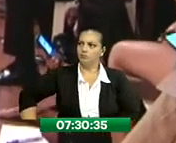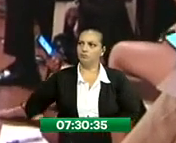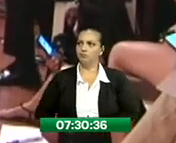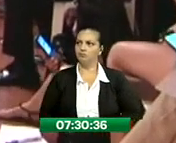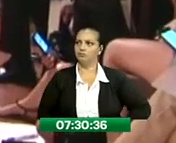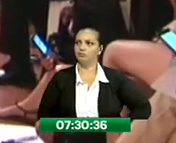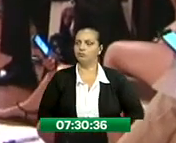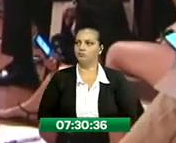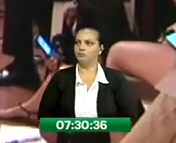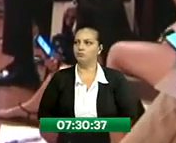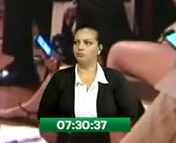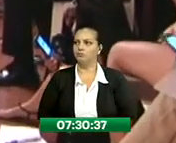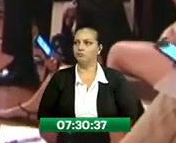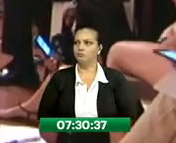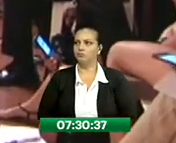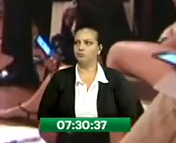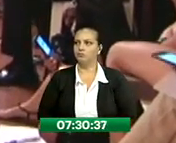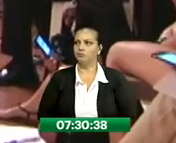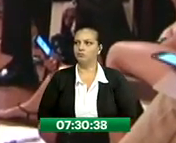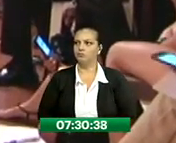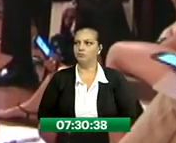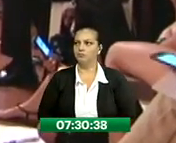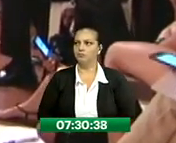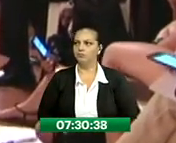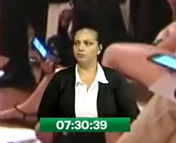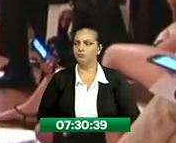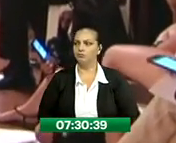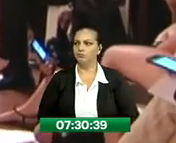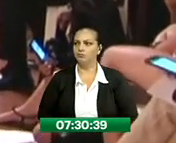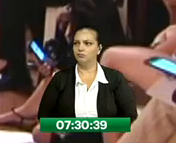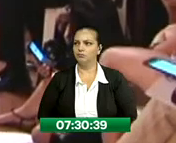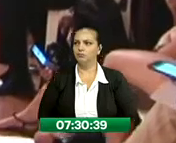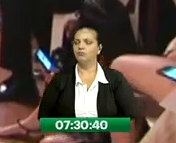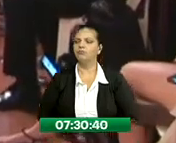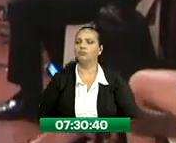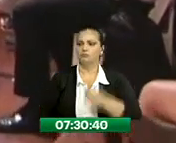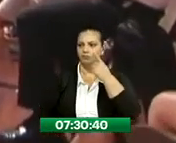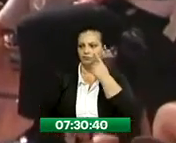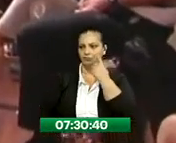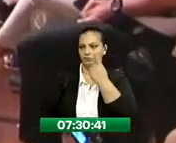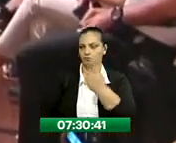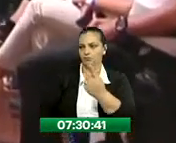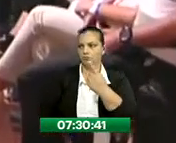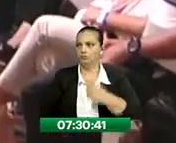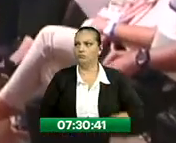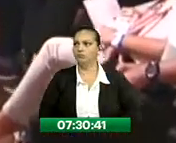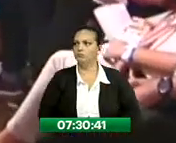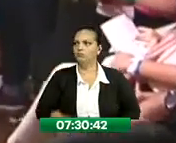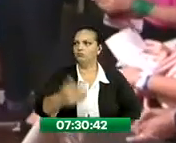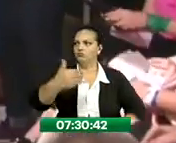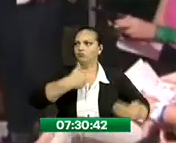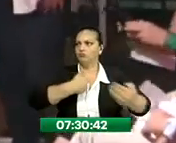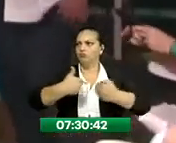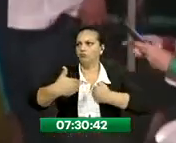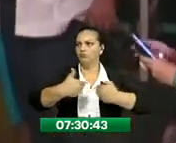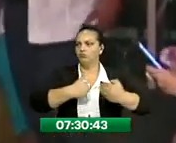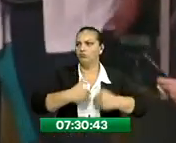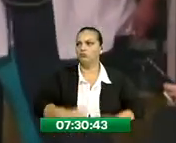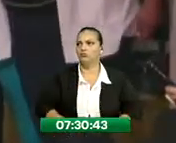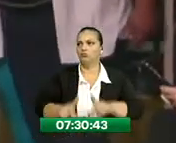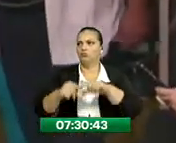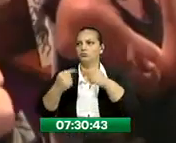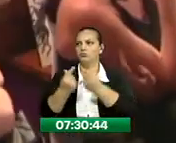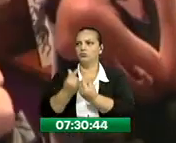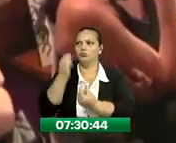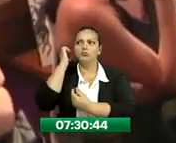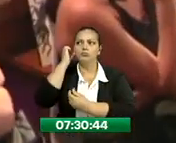un montón de damitas y pensé que no pueden estar solas. Una parodia para calar el mensaje que grupos feministas no